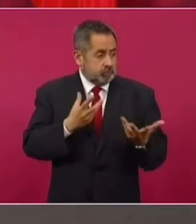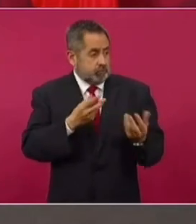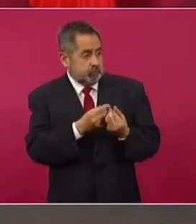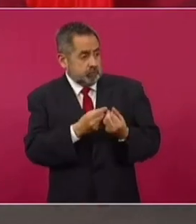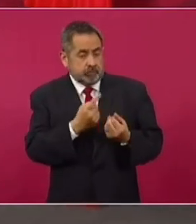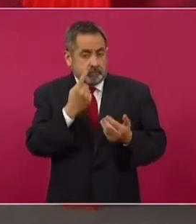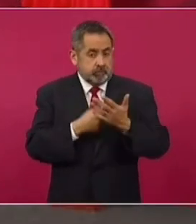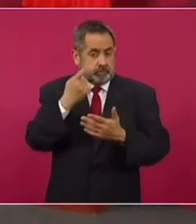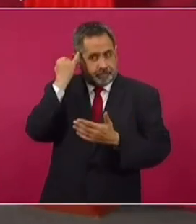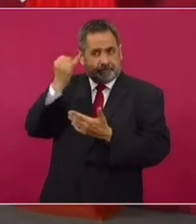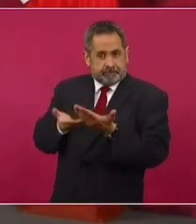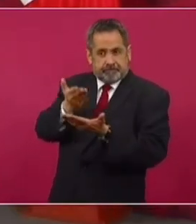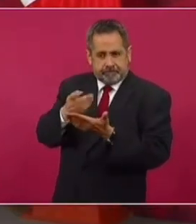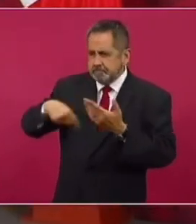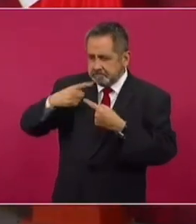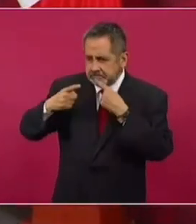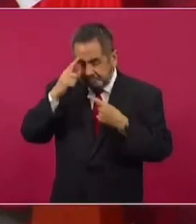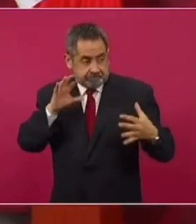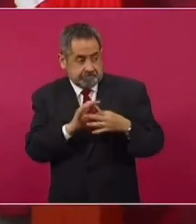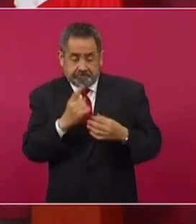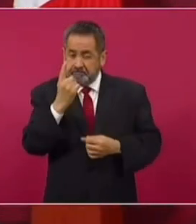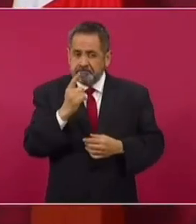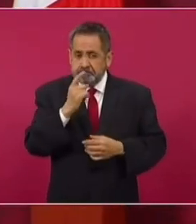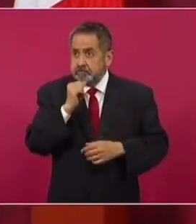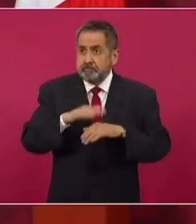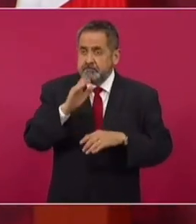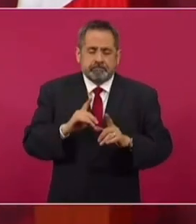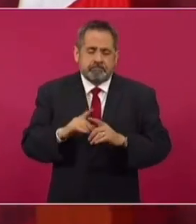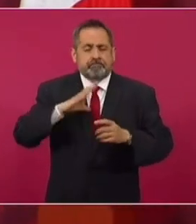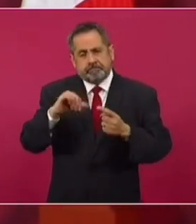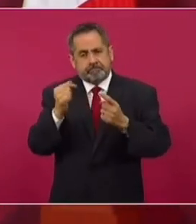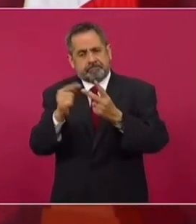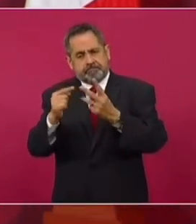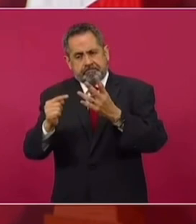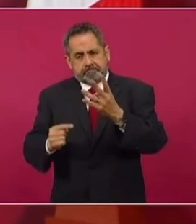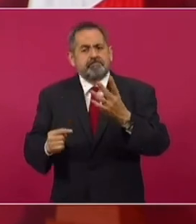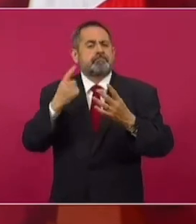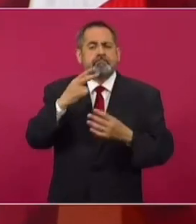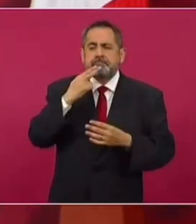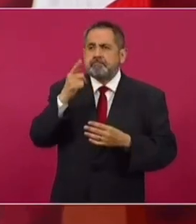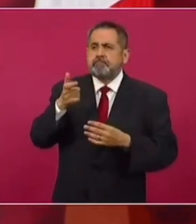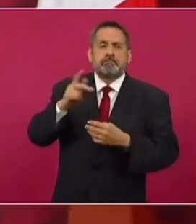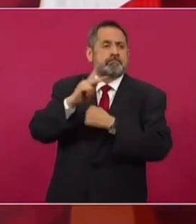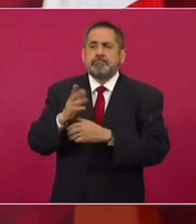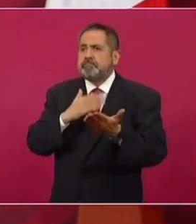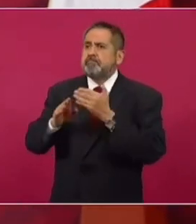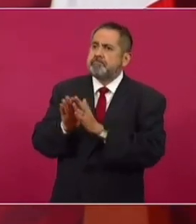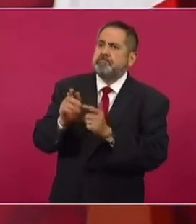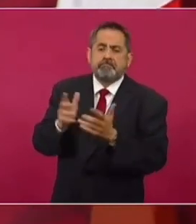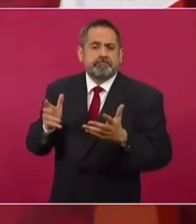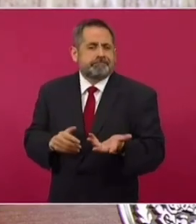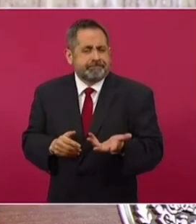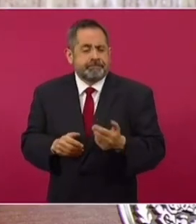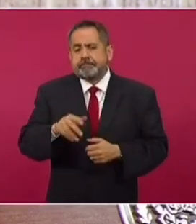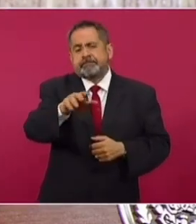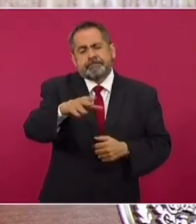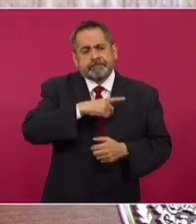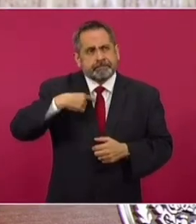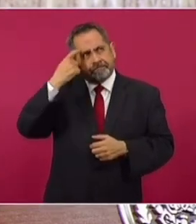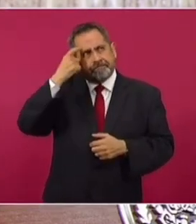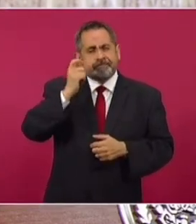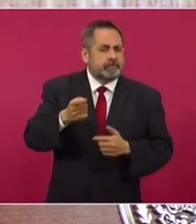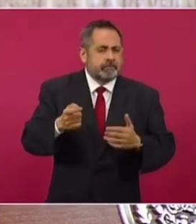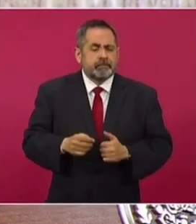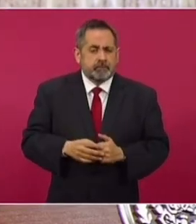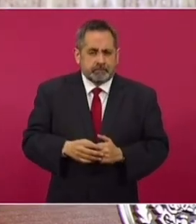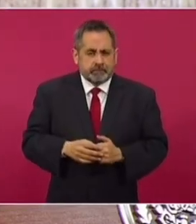iniciativa que estamos impulsando para el desarrollo del país. Se debe de tener muy presente